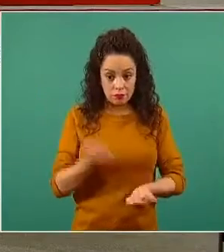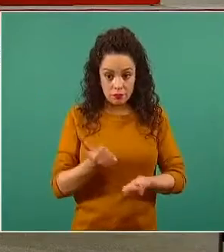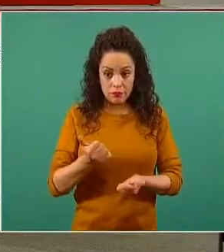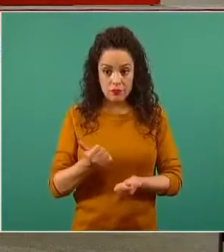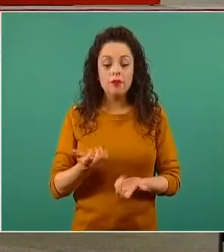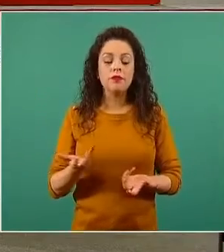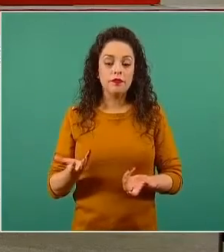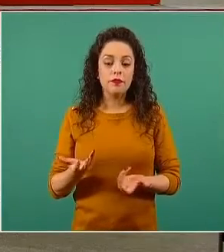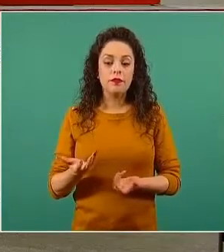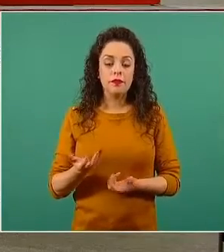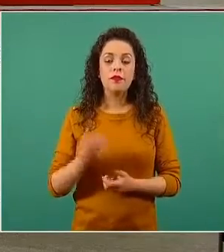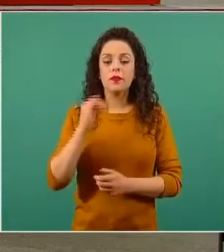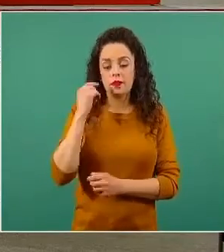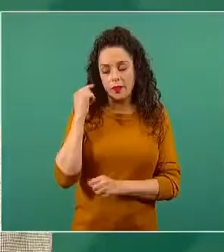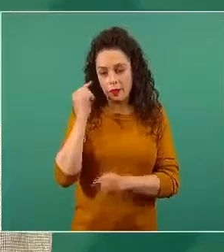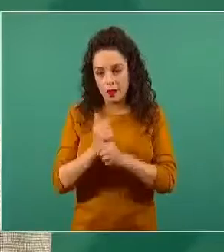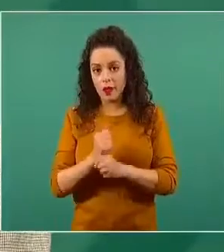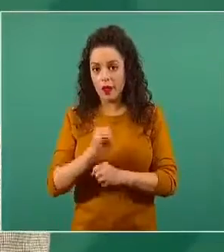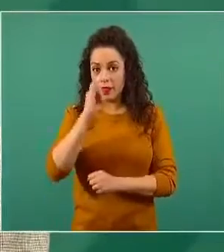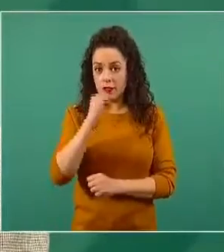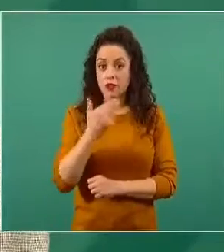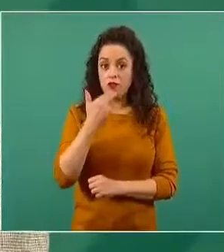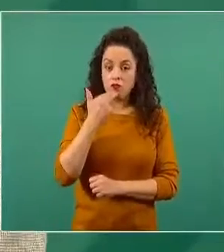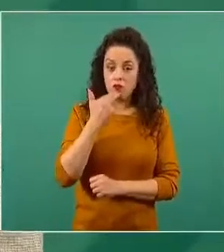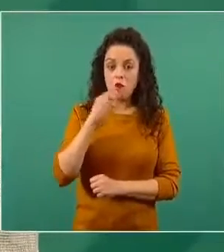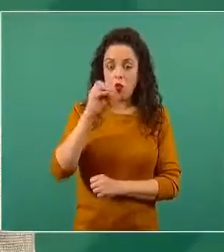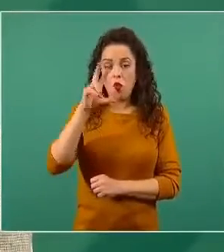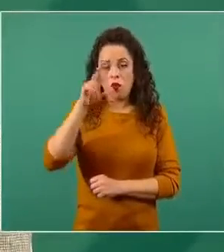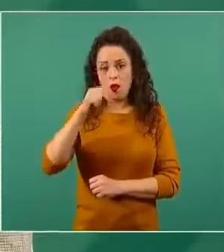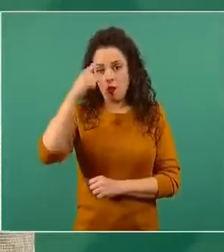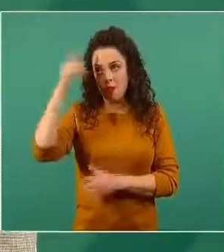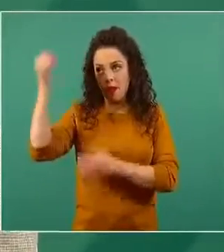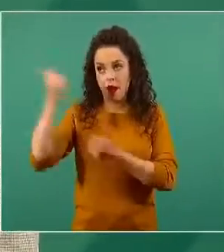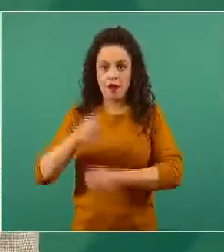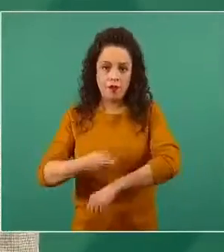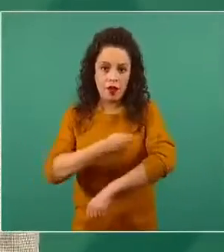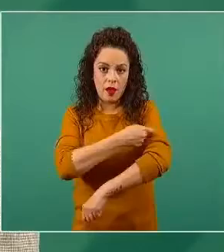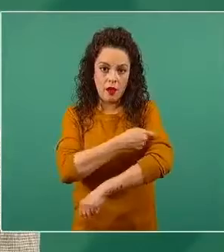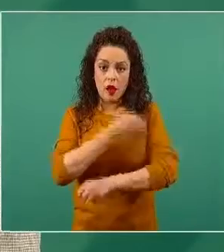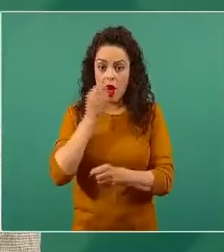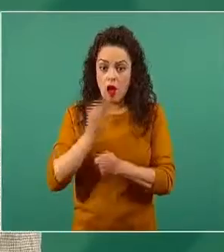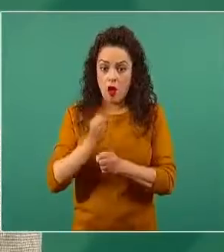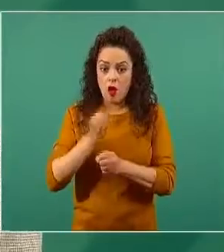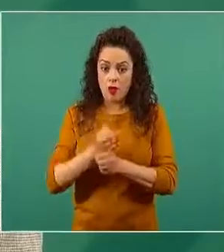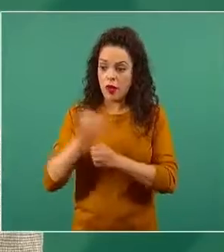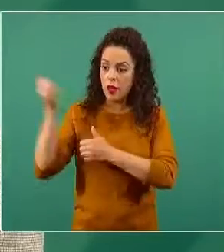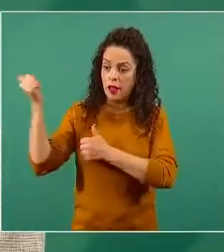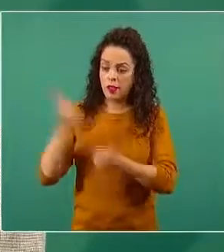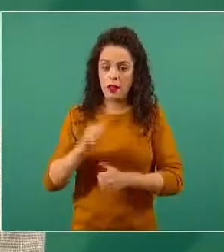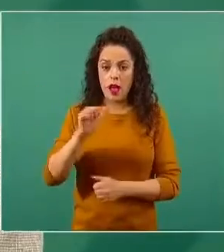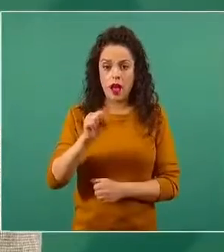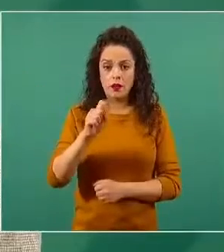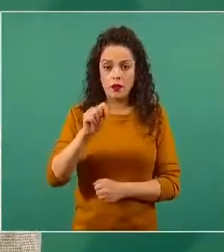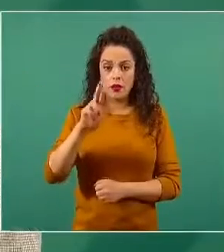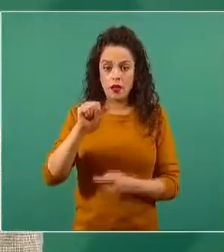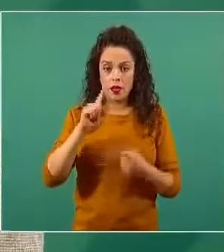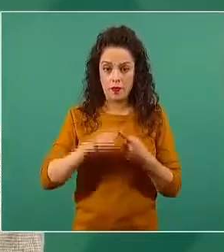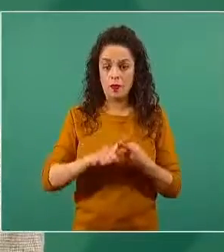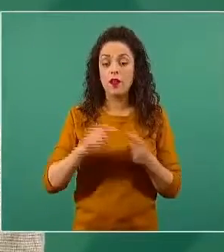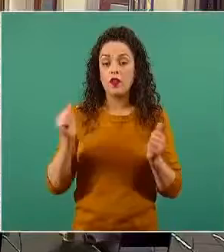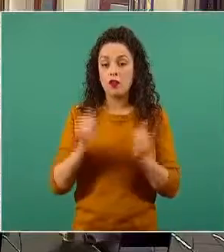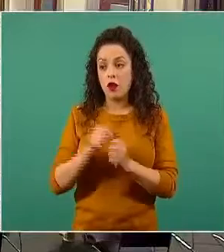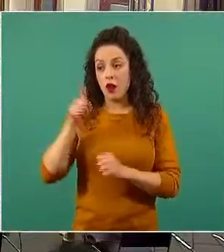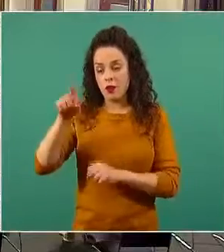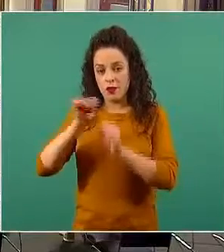la utilidad o no de recibir las vacunas. Hasta el momento hemos recibido vacunas de AstraZeneca por parte de